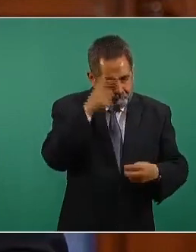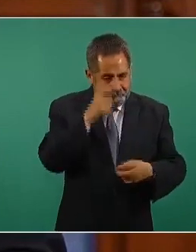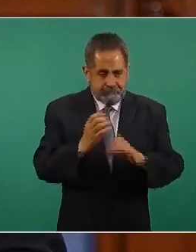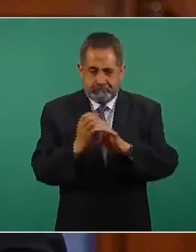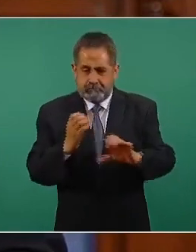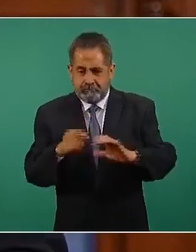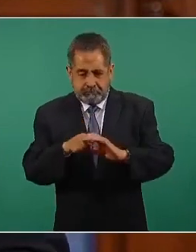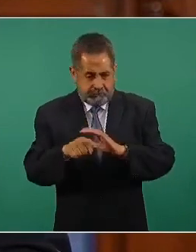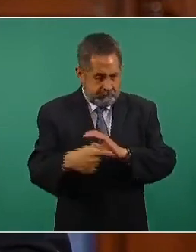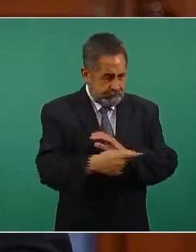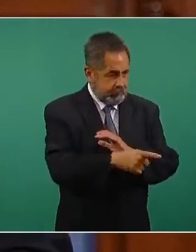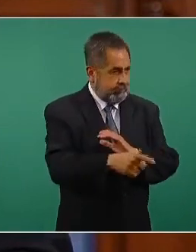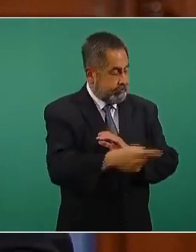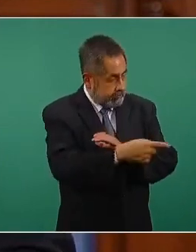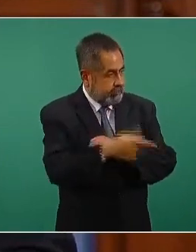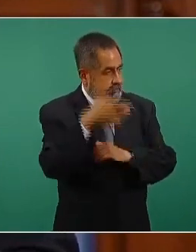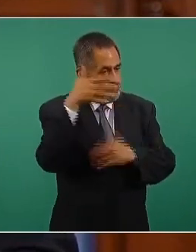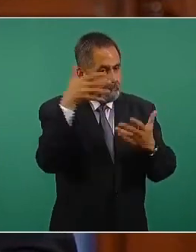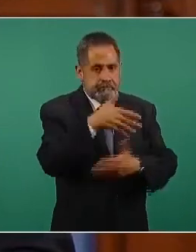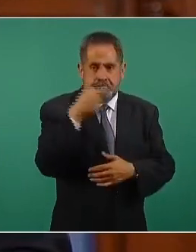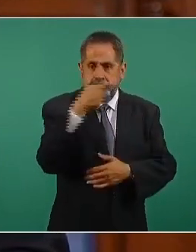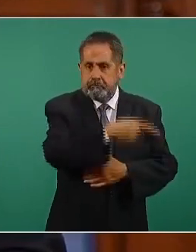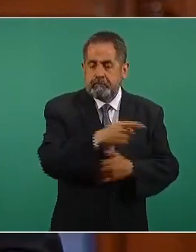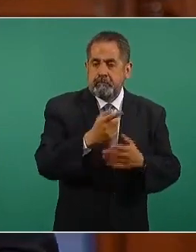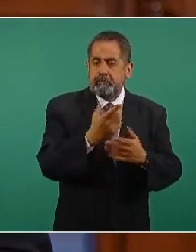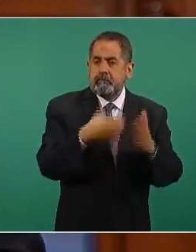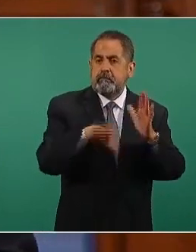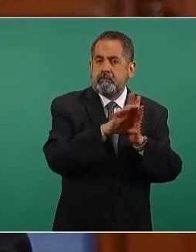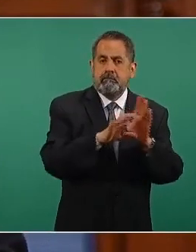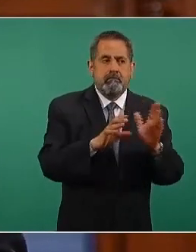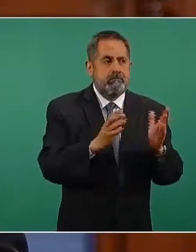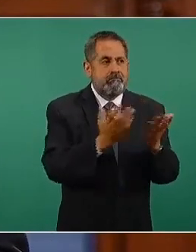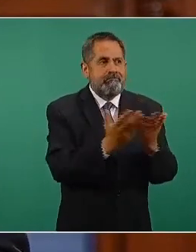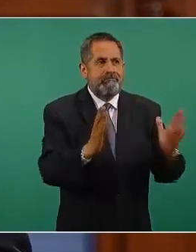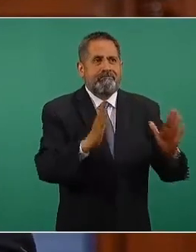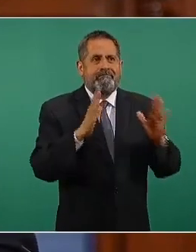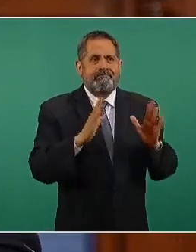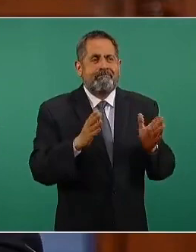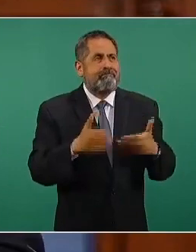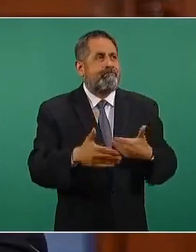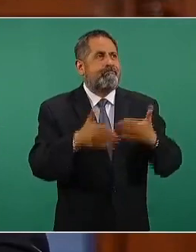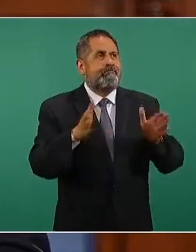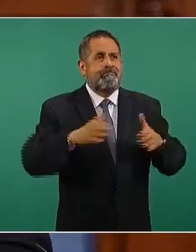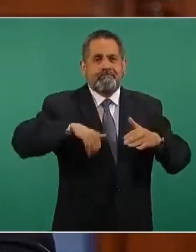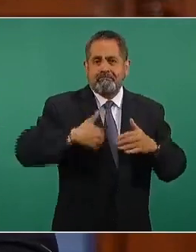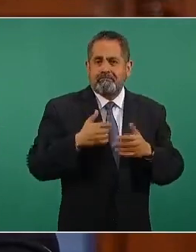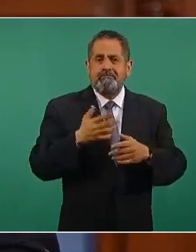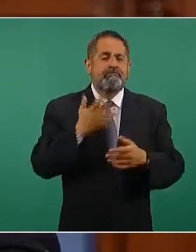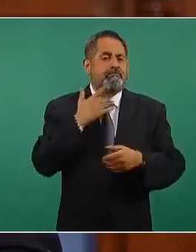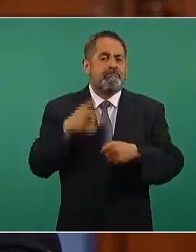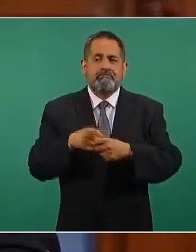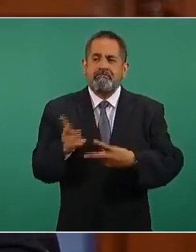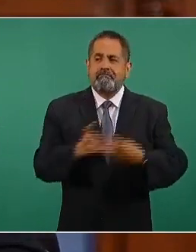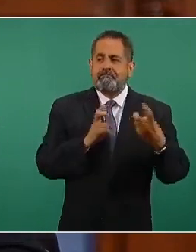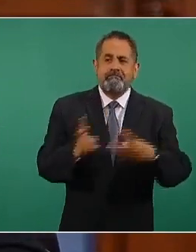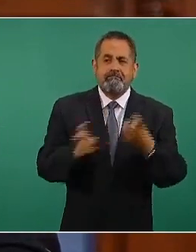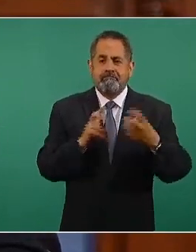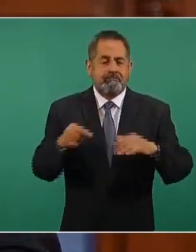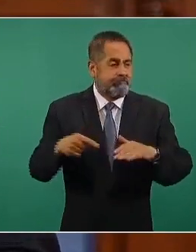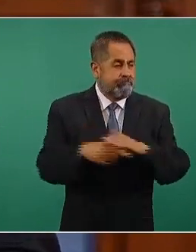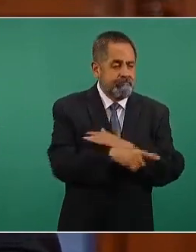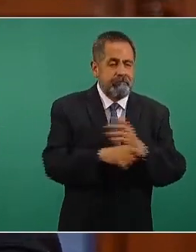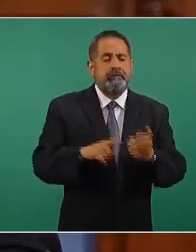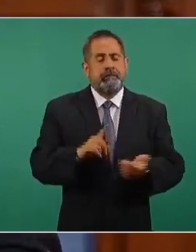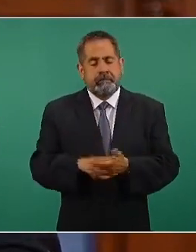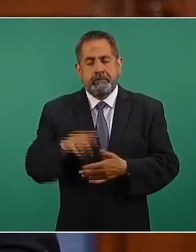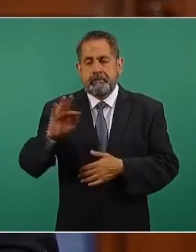predios utilizados como centros de almacenamiento ilícito de combustible, y con las carpetas de investigación iniciadas, FGR